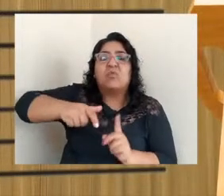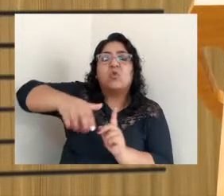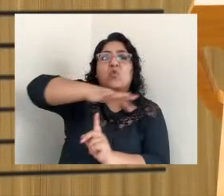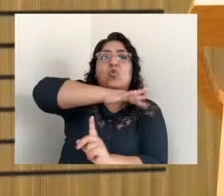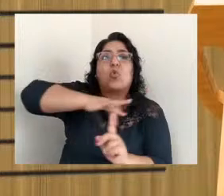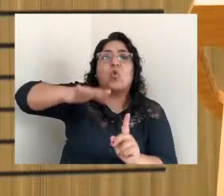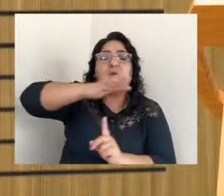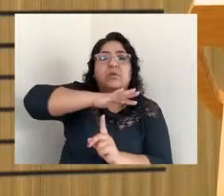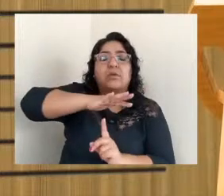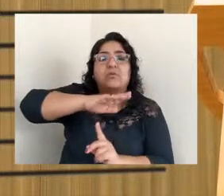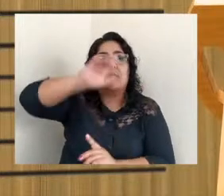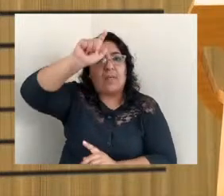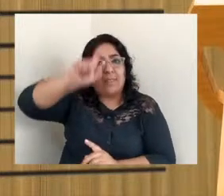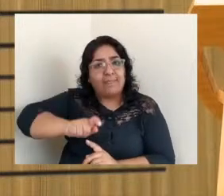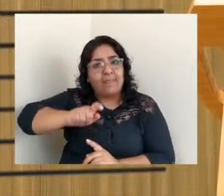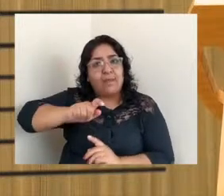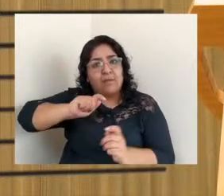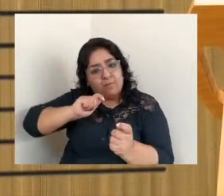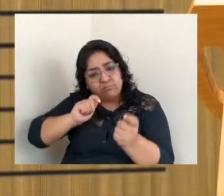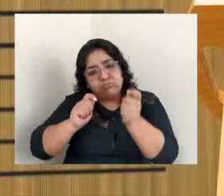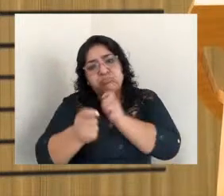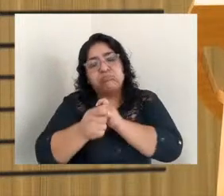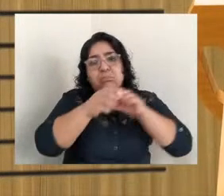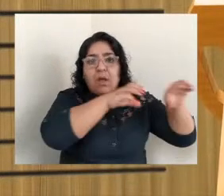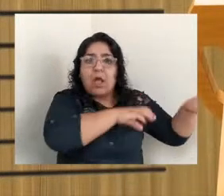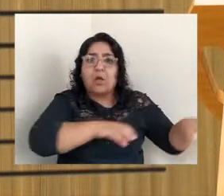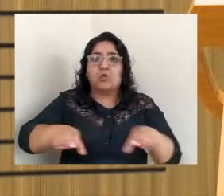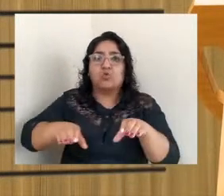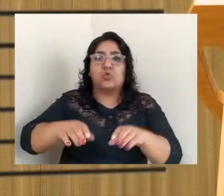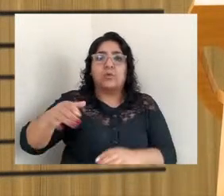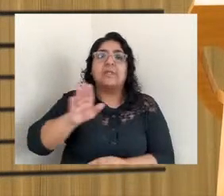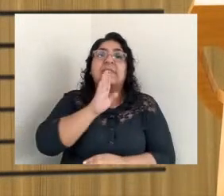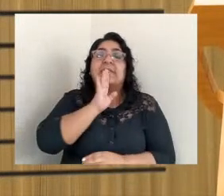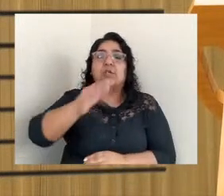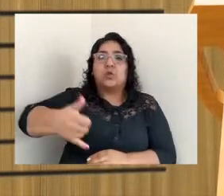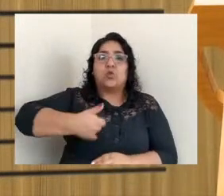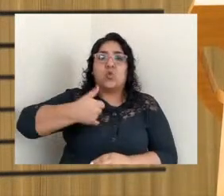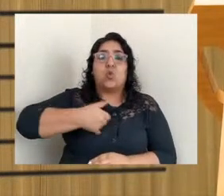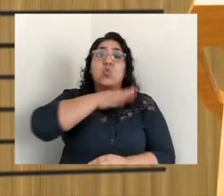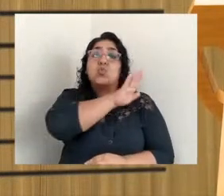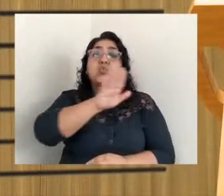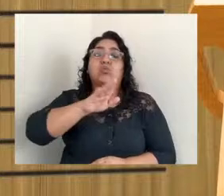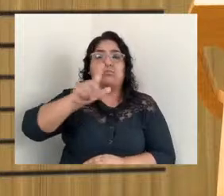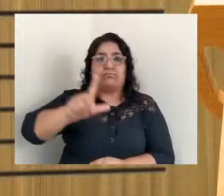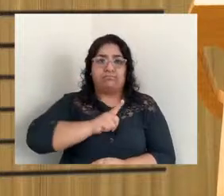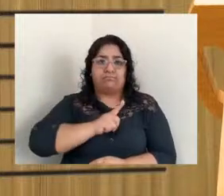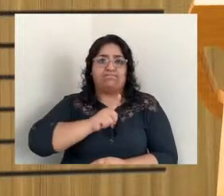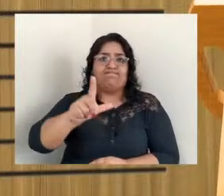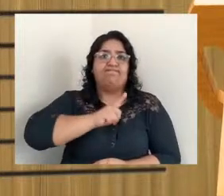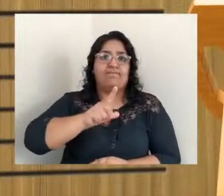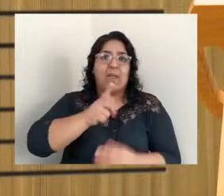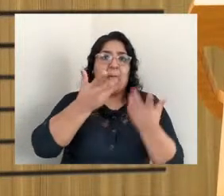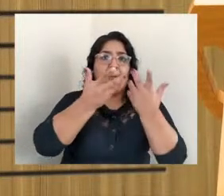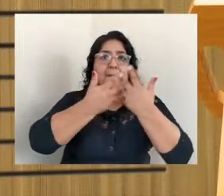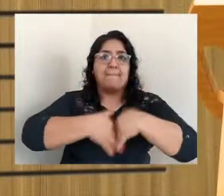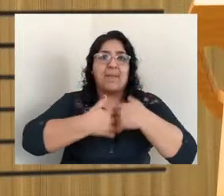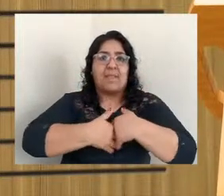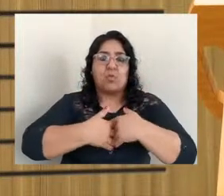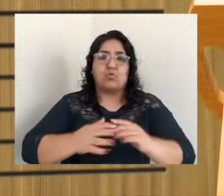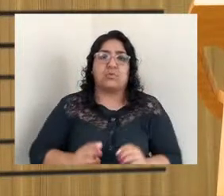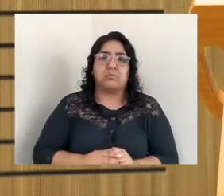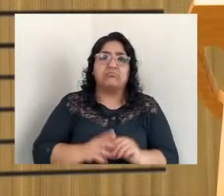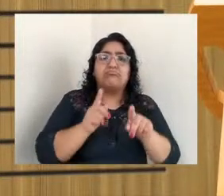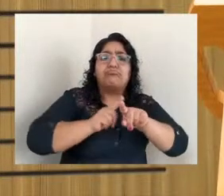contexto que pide la intervención transformadora de jóvenes como ustedes, líderes y emprendedores de